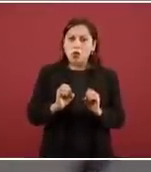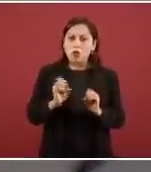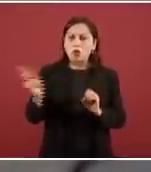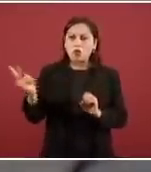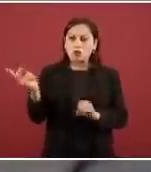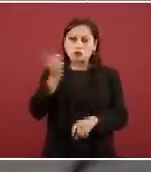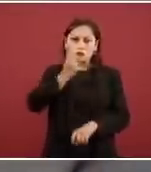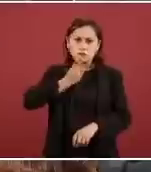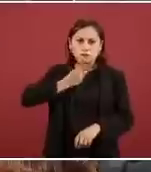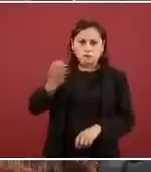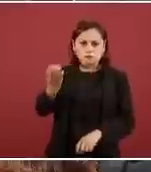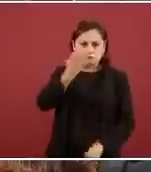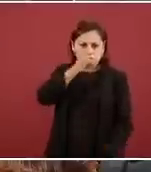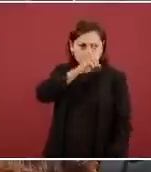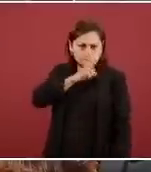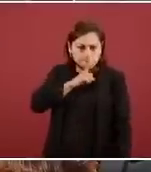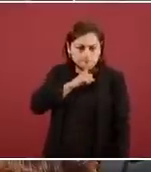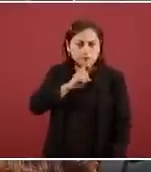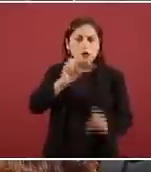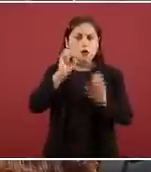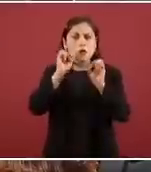me dijeron, o